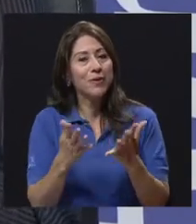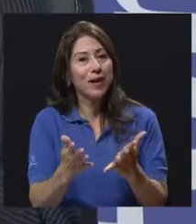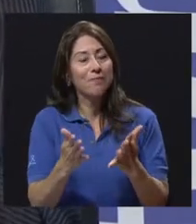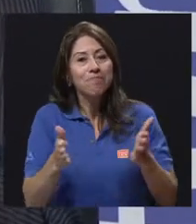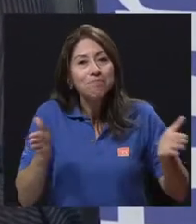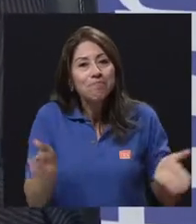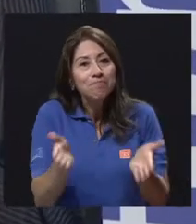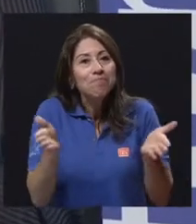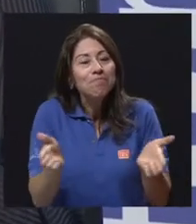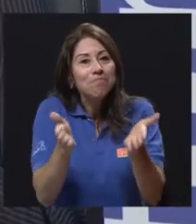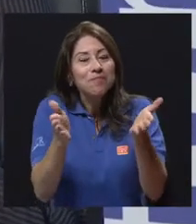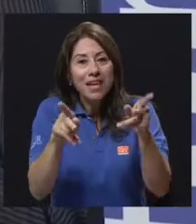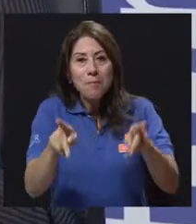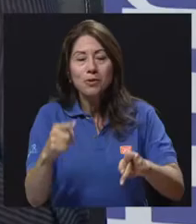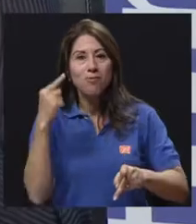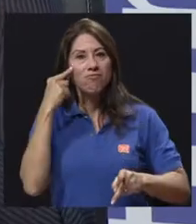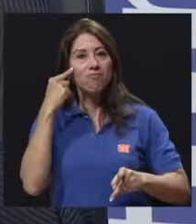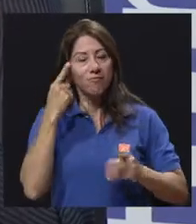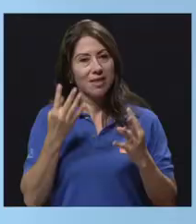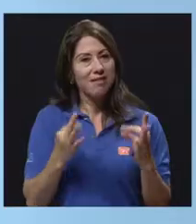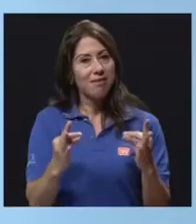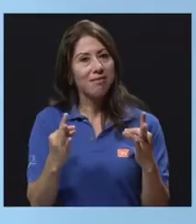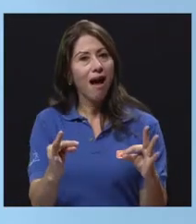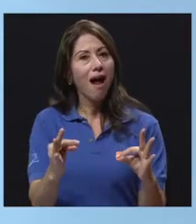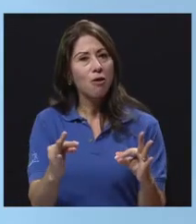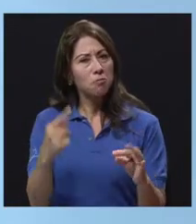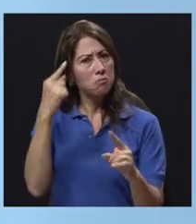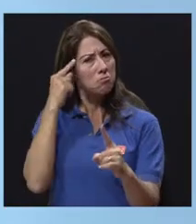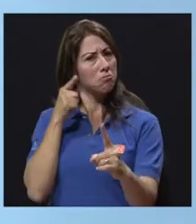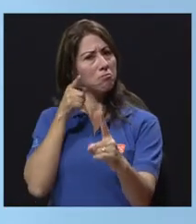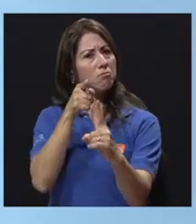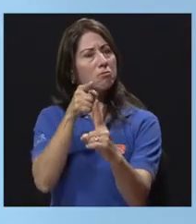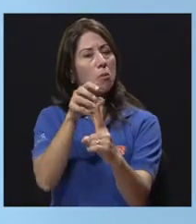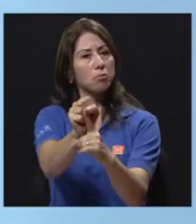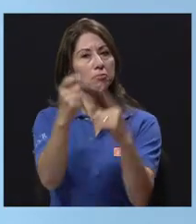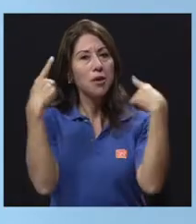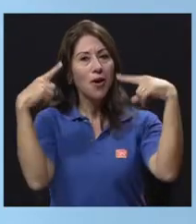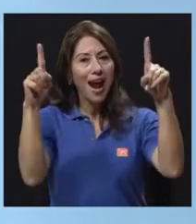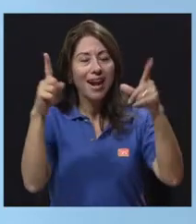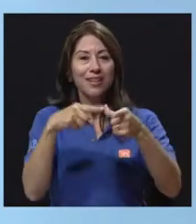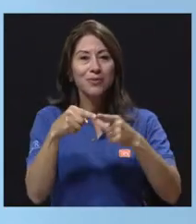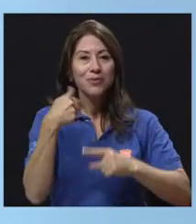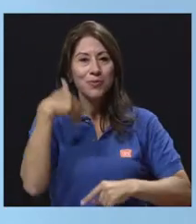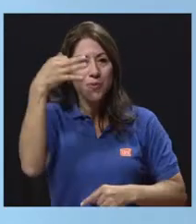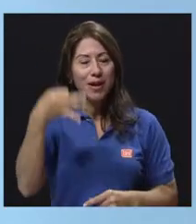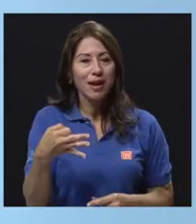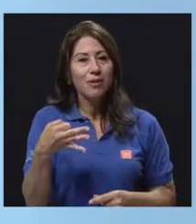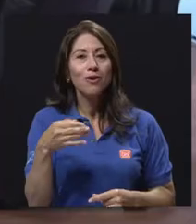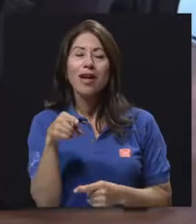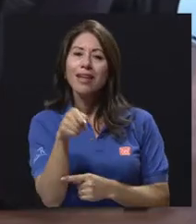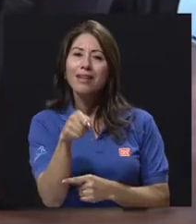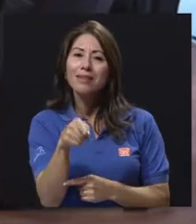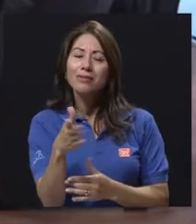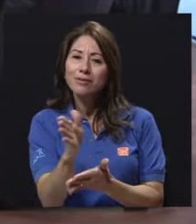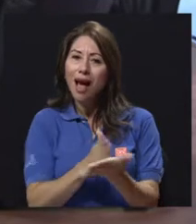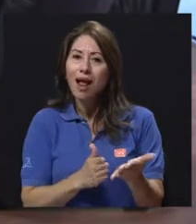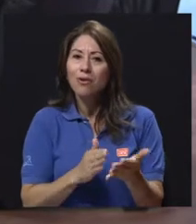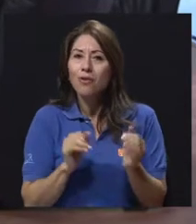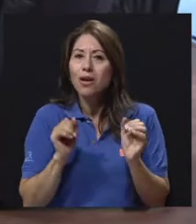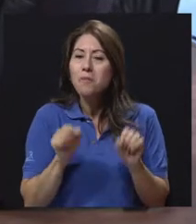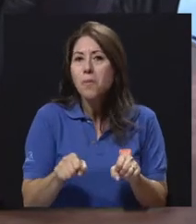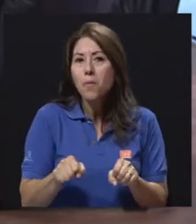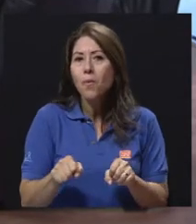precisamente motiva a intentarlo, ¿verdad?, a tener una meta y lograrla. Entonces, precisamente considero que es precisamente algo que